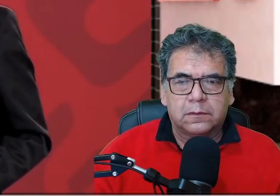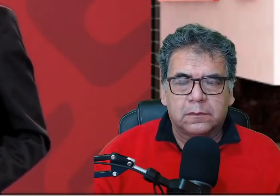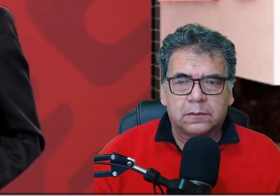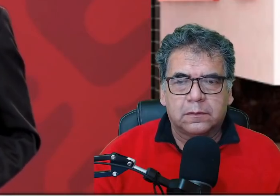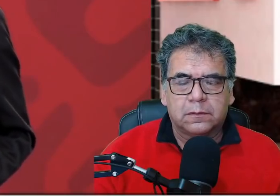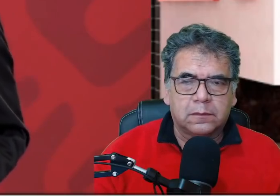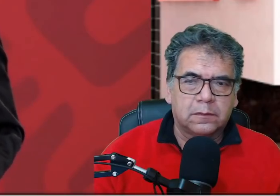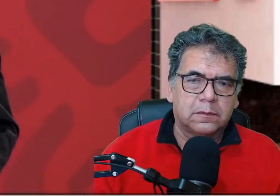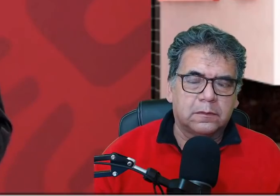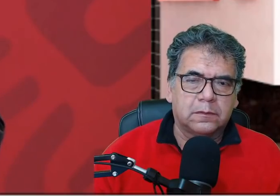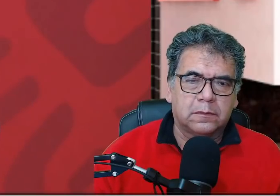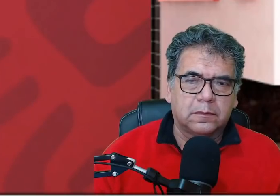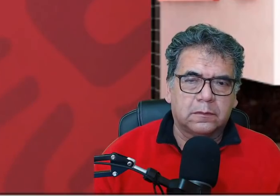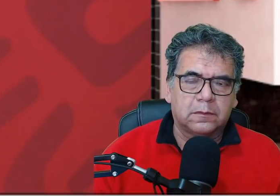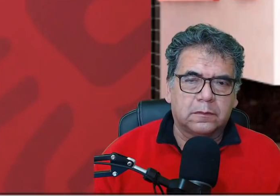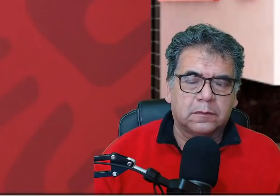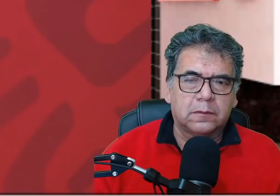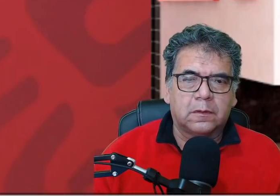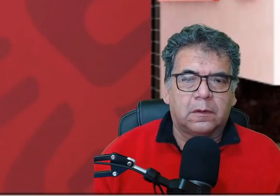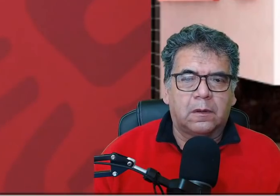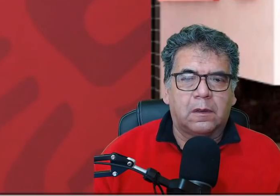mensaje en televisión